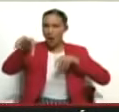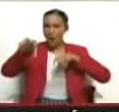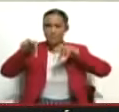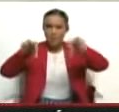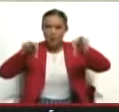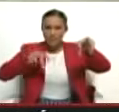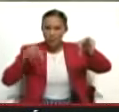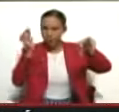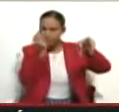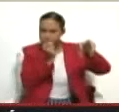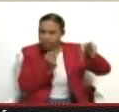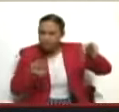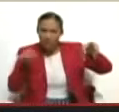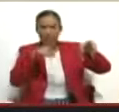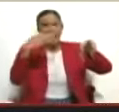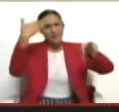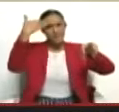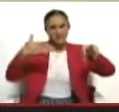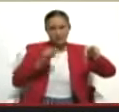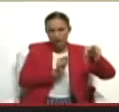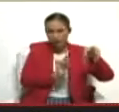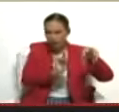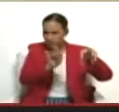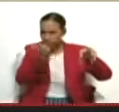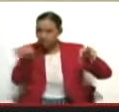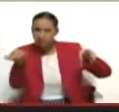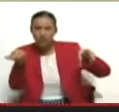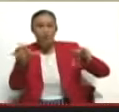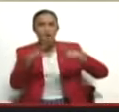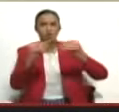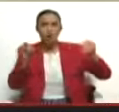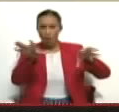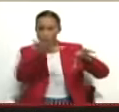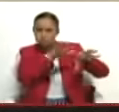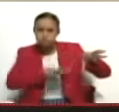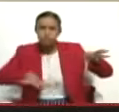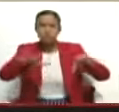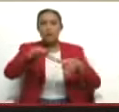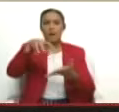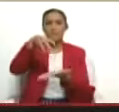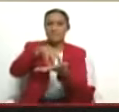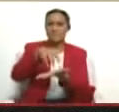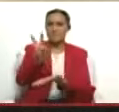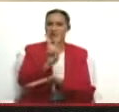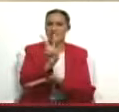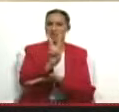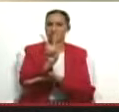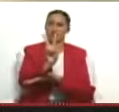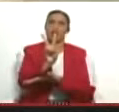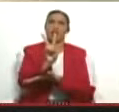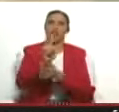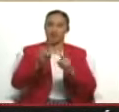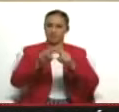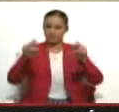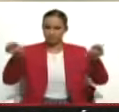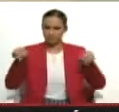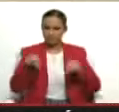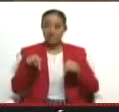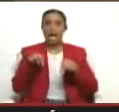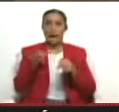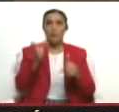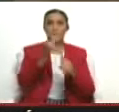respectivas zonas de seguridad en todo el país hemos dispuesto aquí uno de ellos junto al resto de las